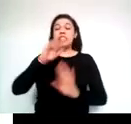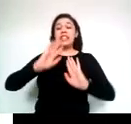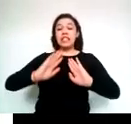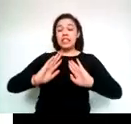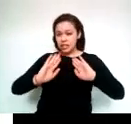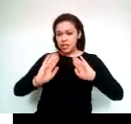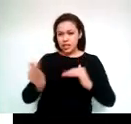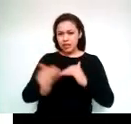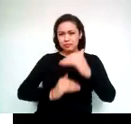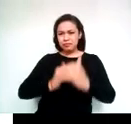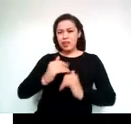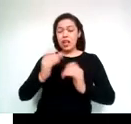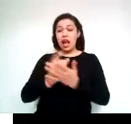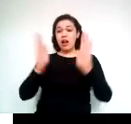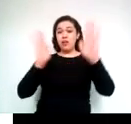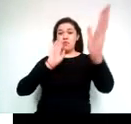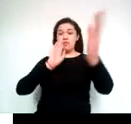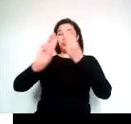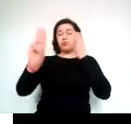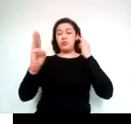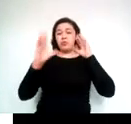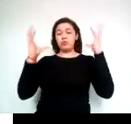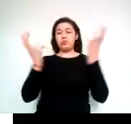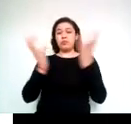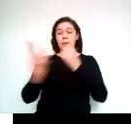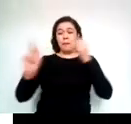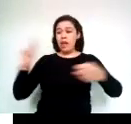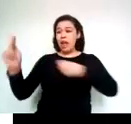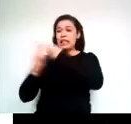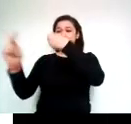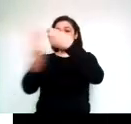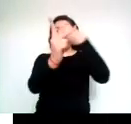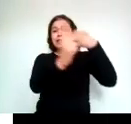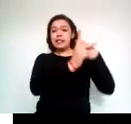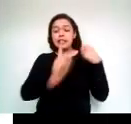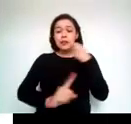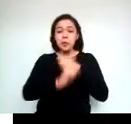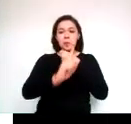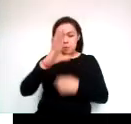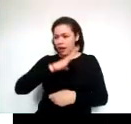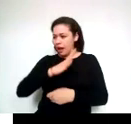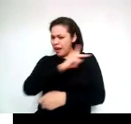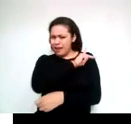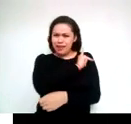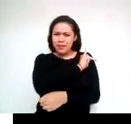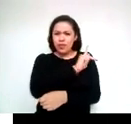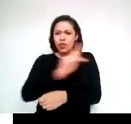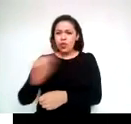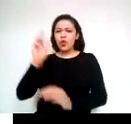algo global. Afecta a todos los países, a todos los profesionales y a todos los trabajadores a nivel